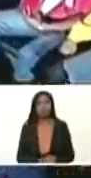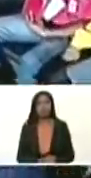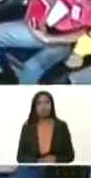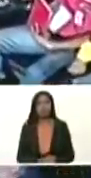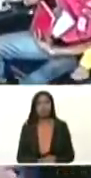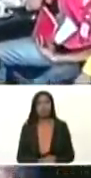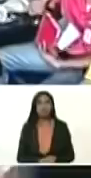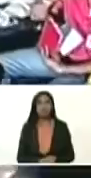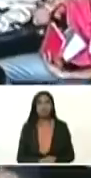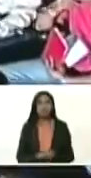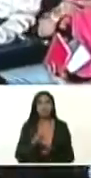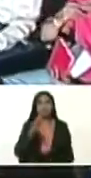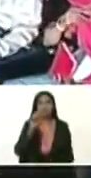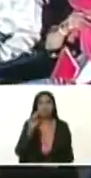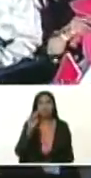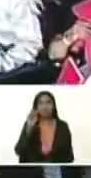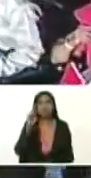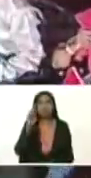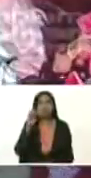Carbonorca.